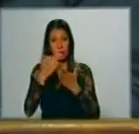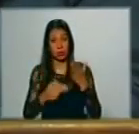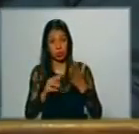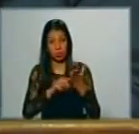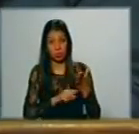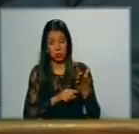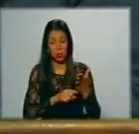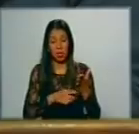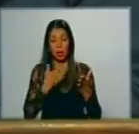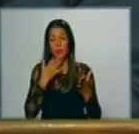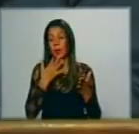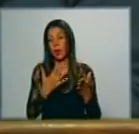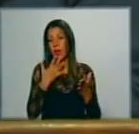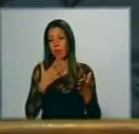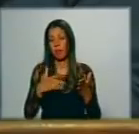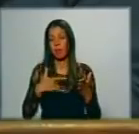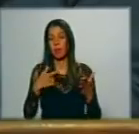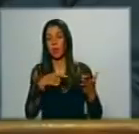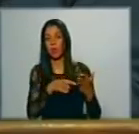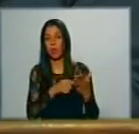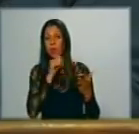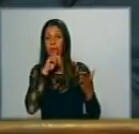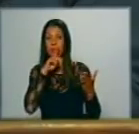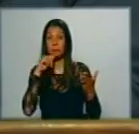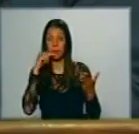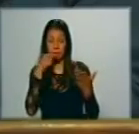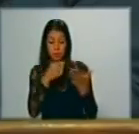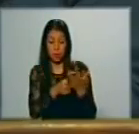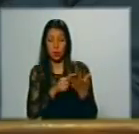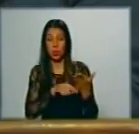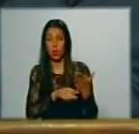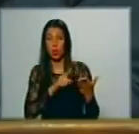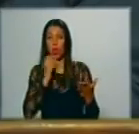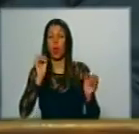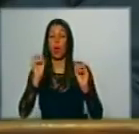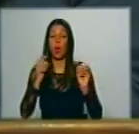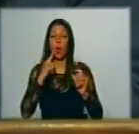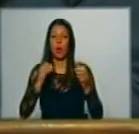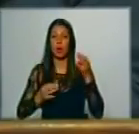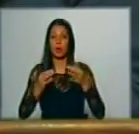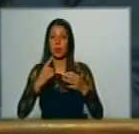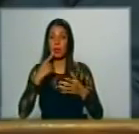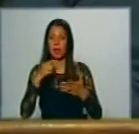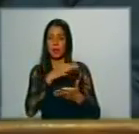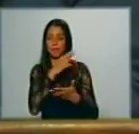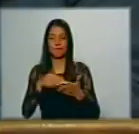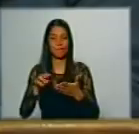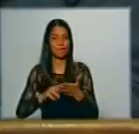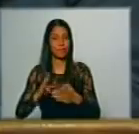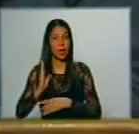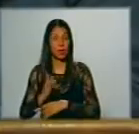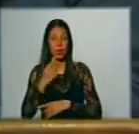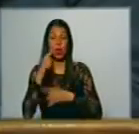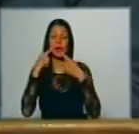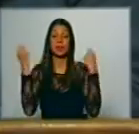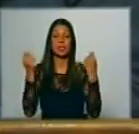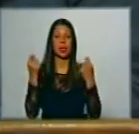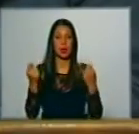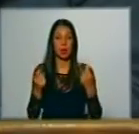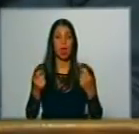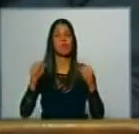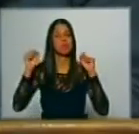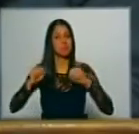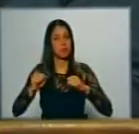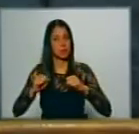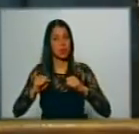hubiere determinado o fijado fuere impugnado y tal impugnación fuera declarada con lugar.